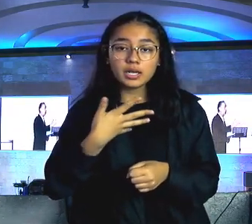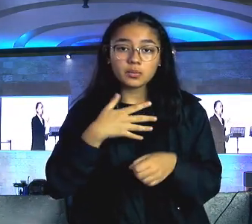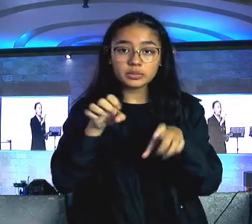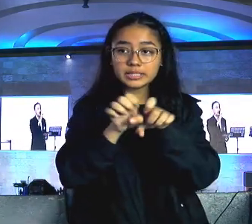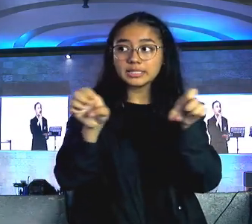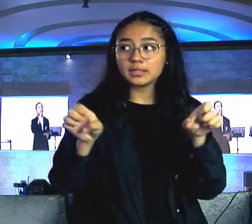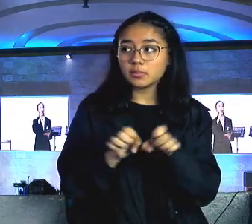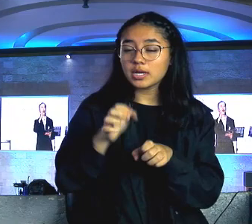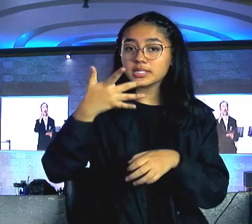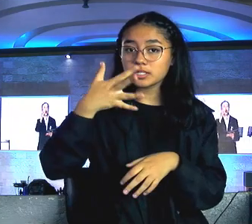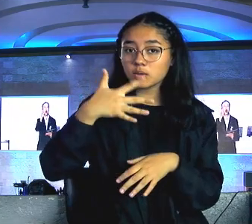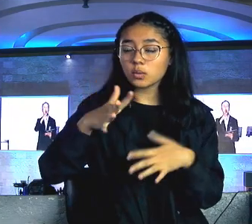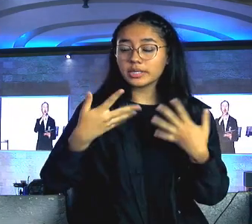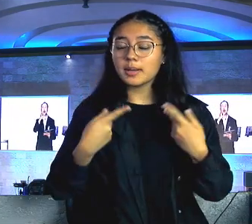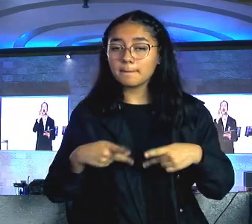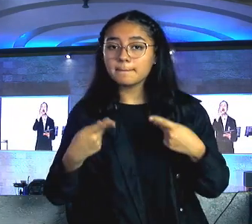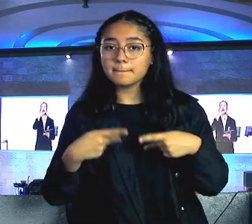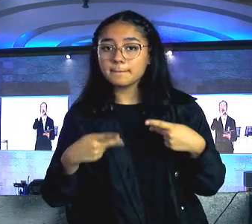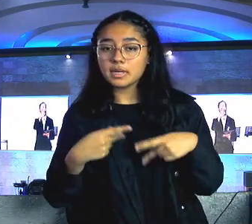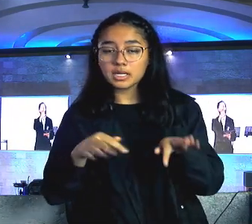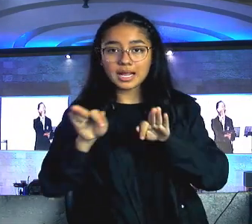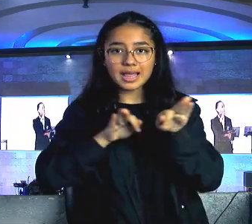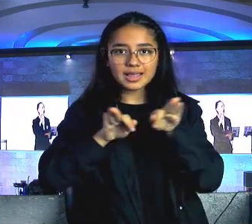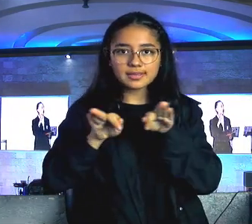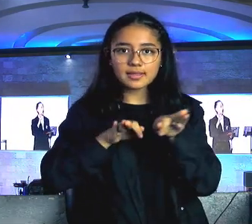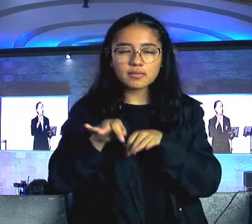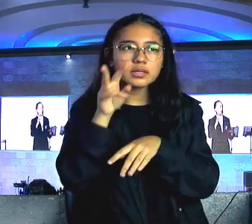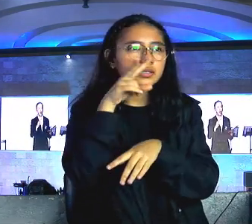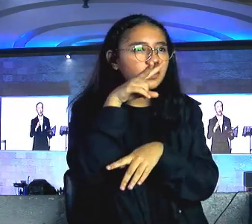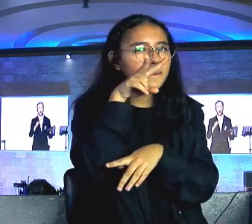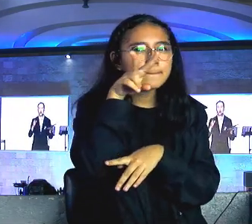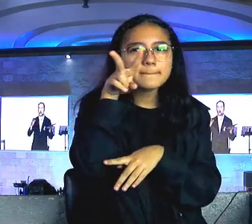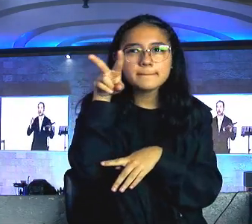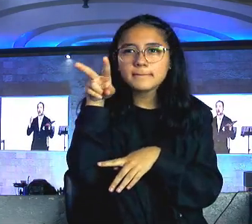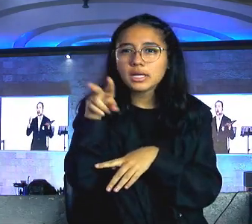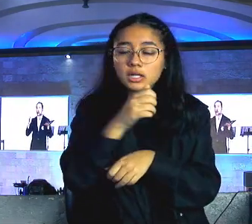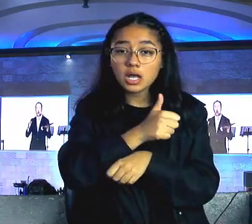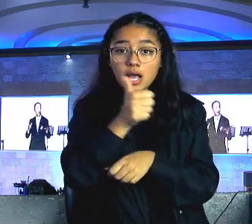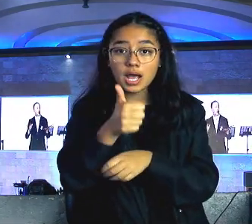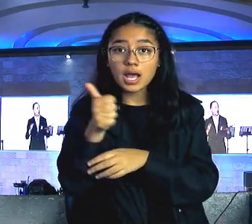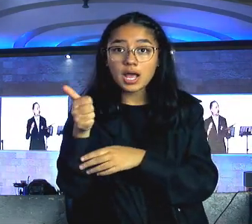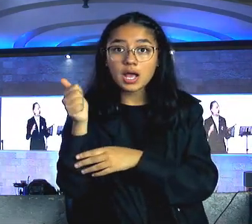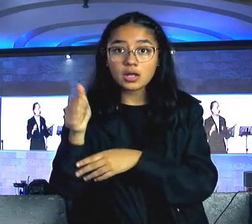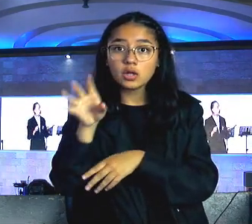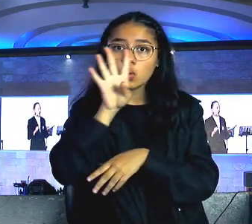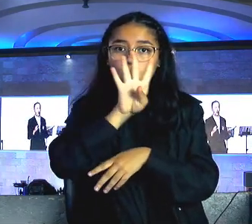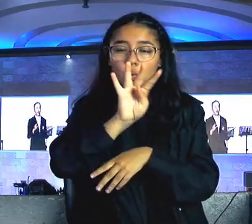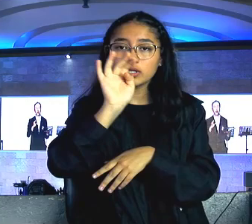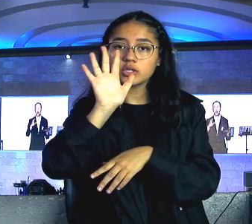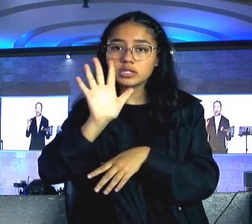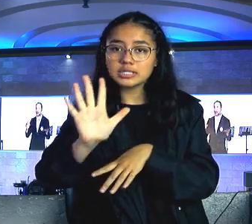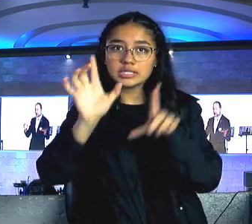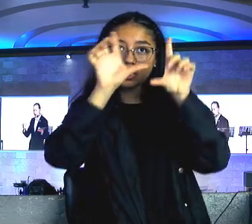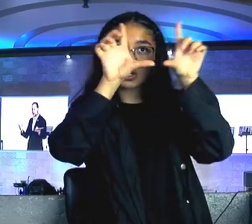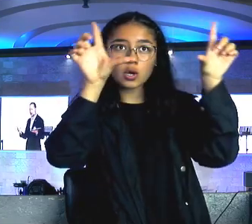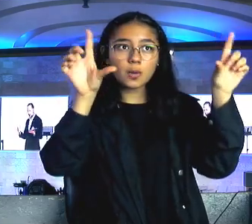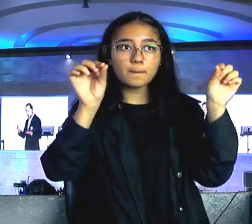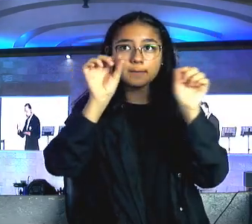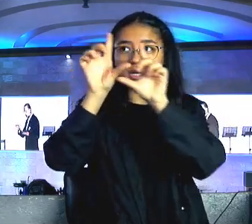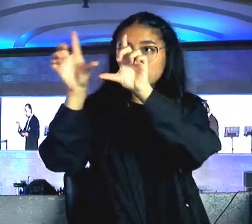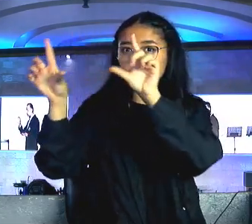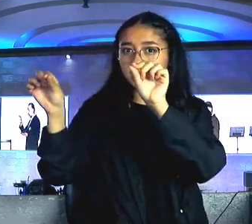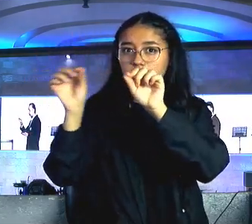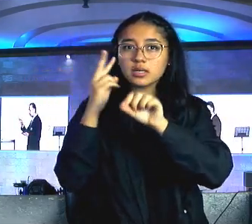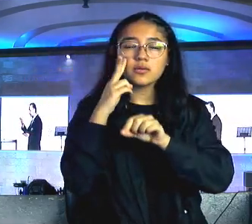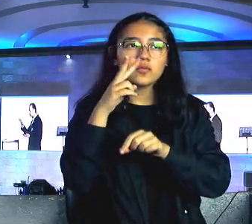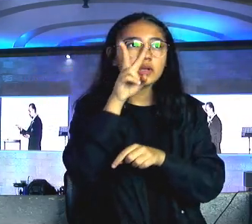50 personas cuyo trabajo es estar viendo cada uno 4 o 5 monitores a ver qué está pasando y